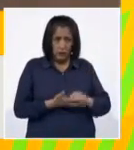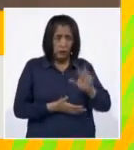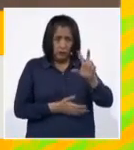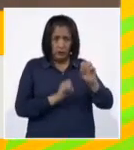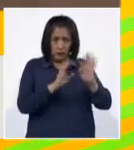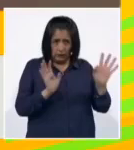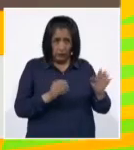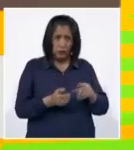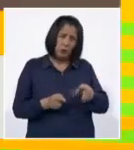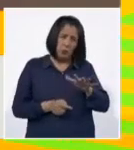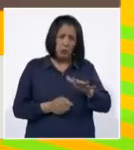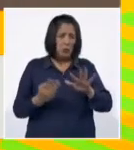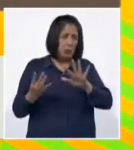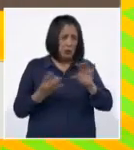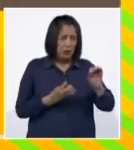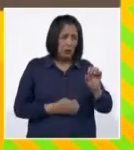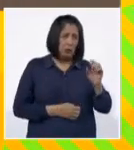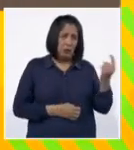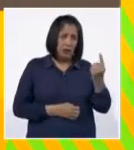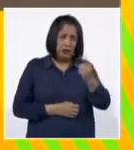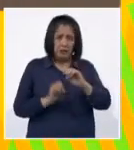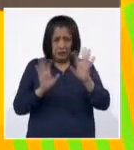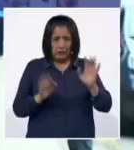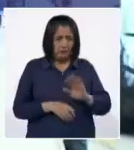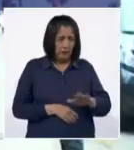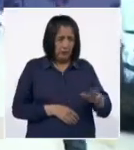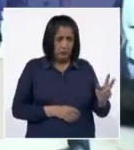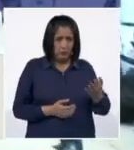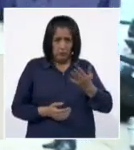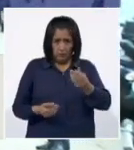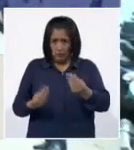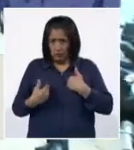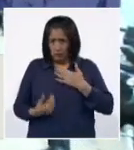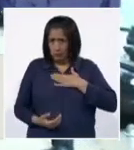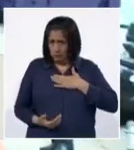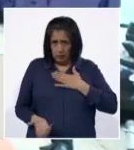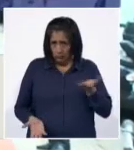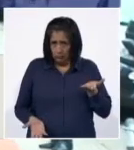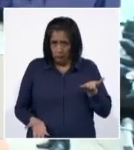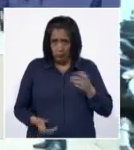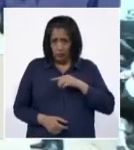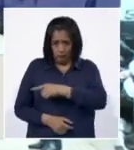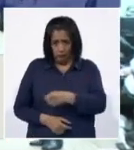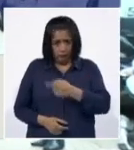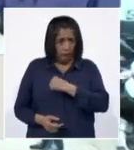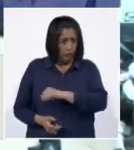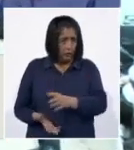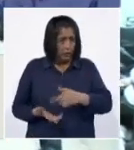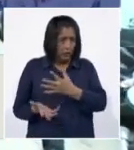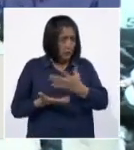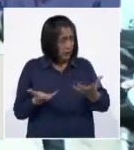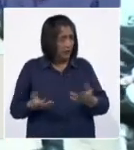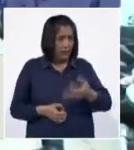30 días, es como 900 soles diarios para los dos pequeños. El dinero no es para mí, ¿me entiendes? Es para ellos. Él le quiere